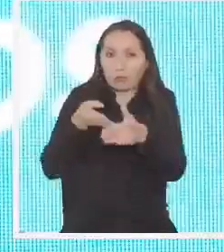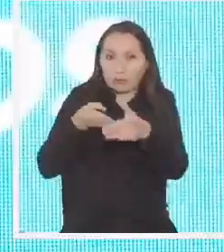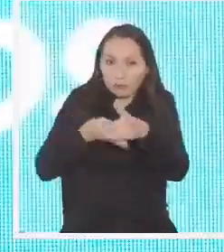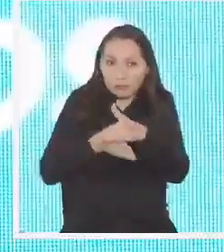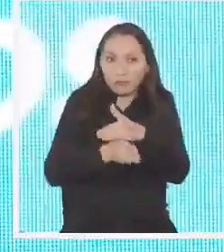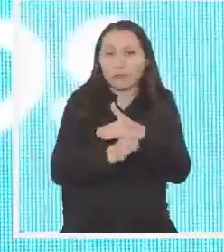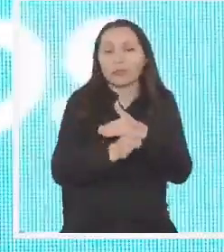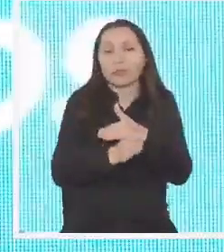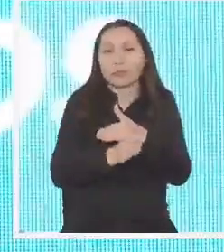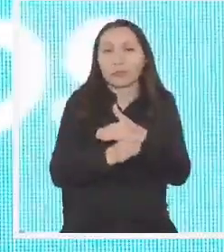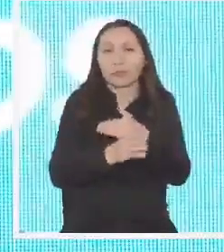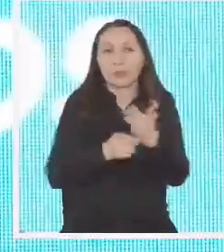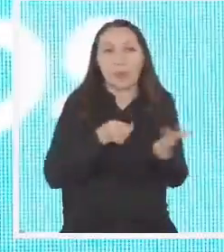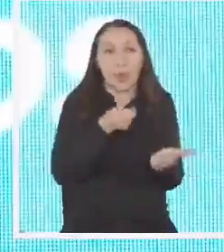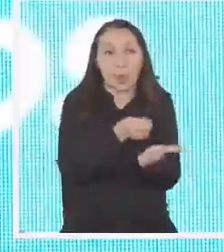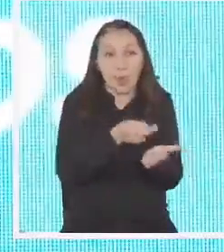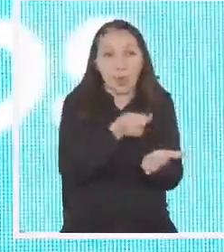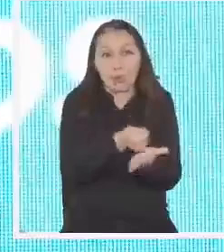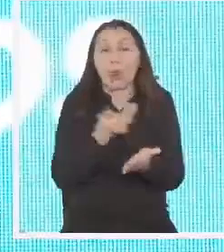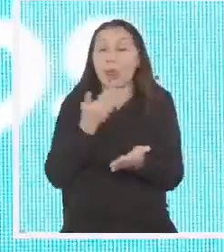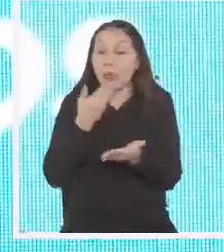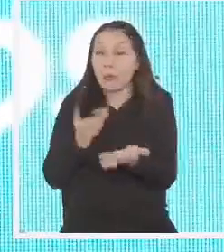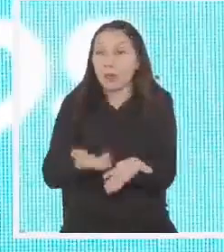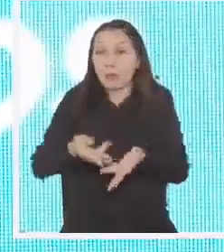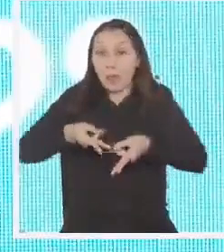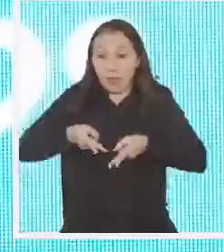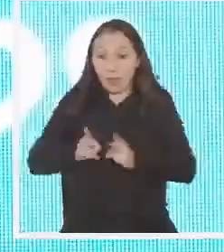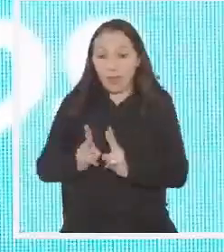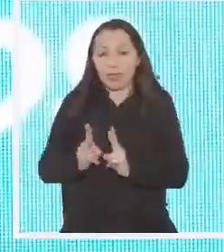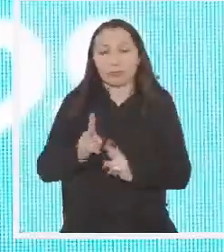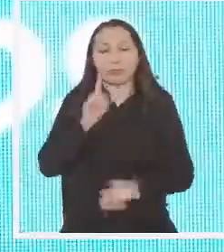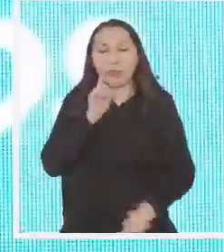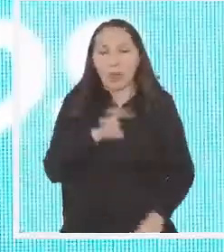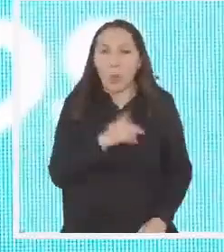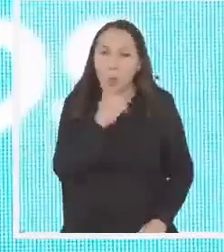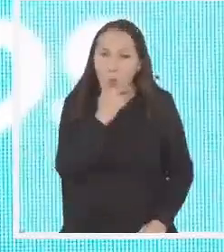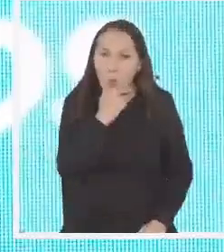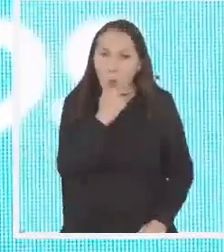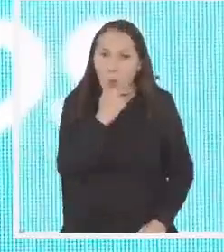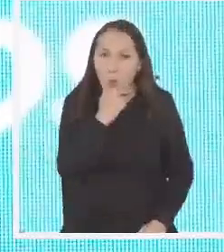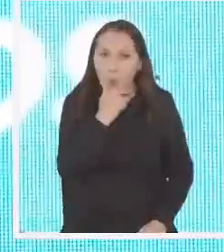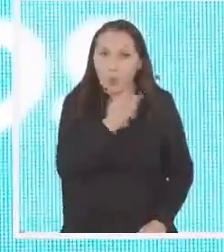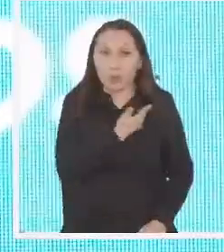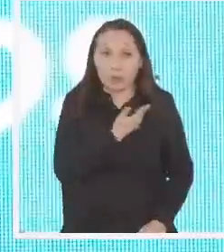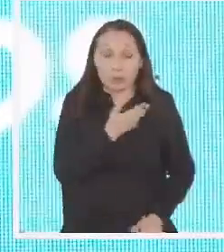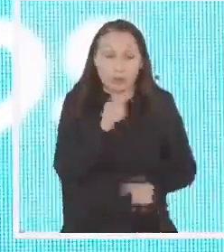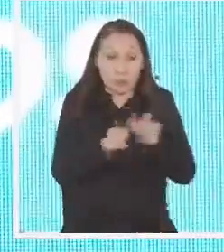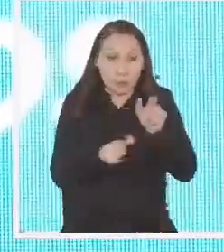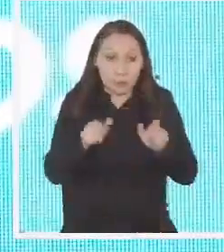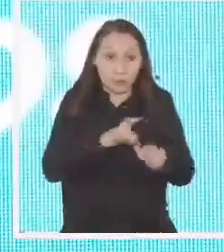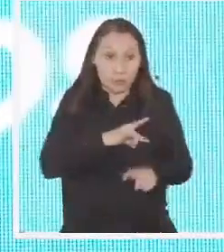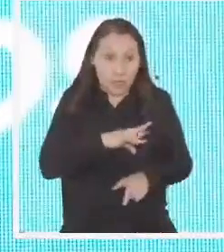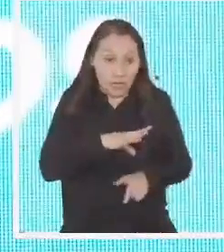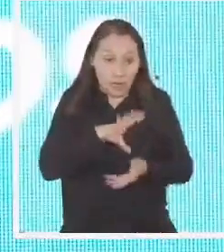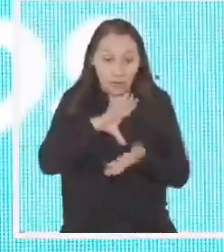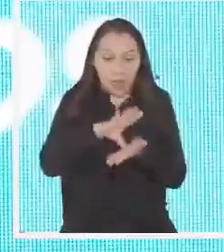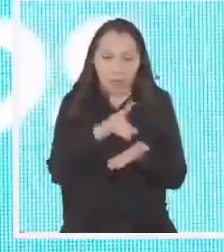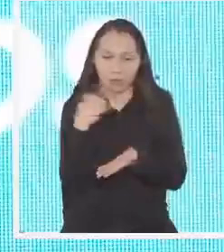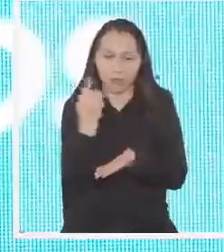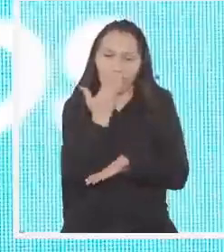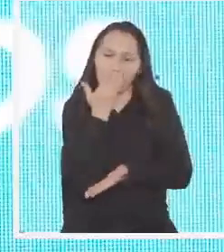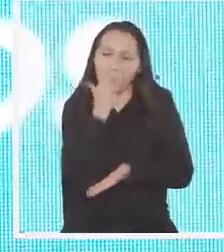acceso al consumo, pero también a derechos, no me cabe ninguna duda que como chilenos, como país, nos va